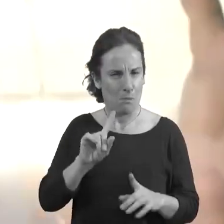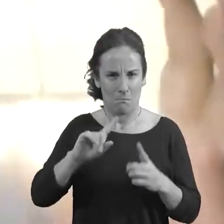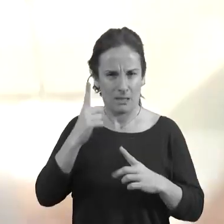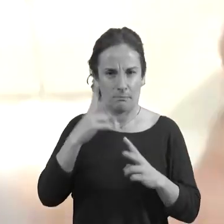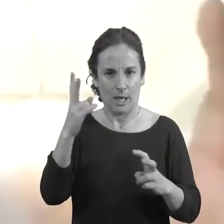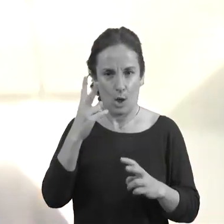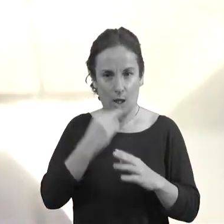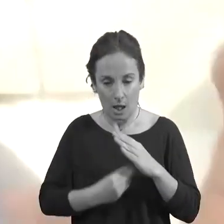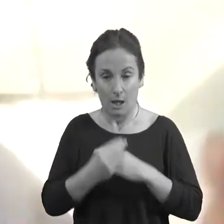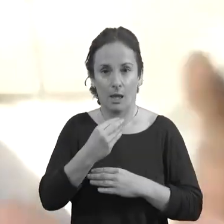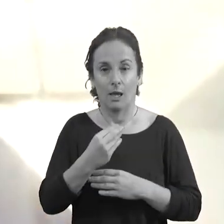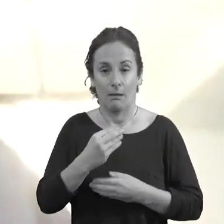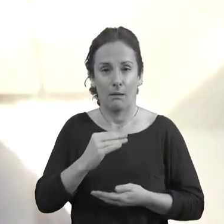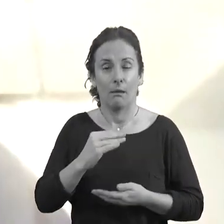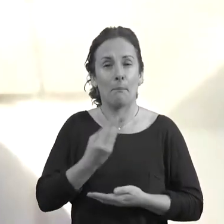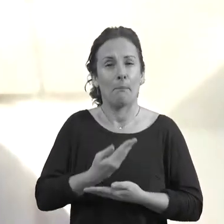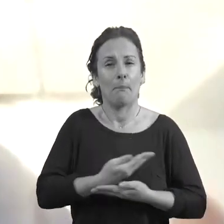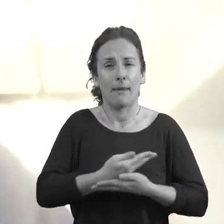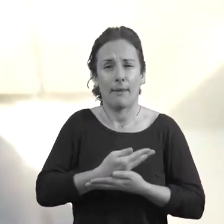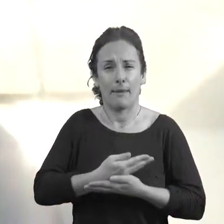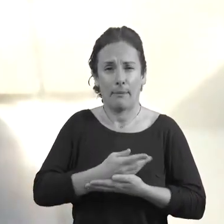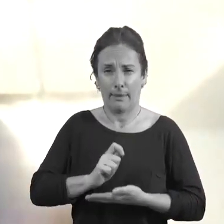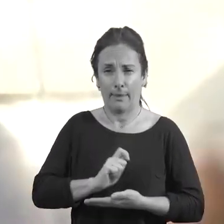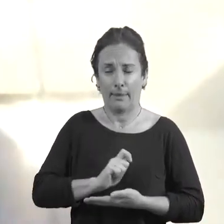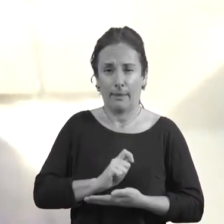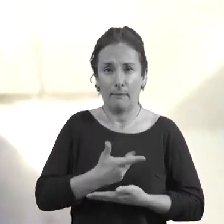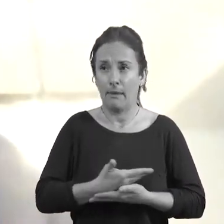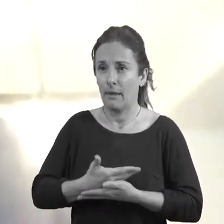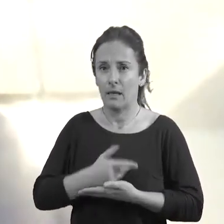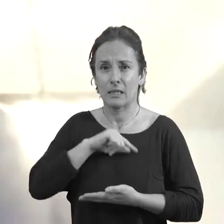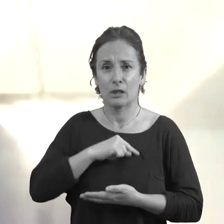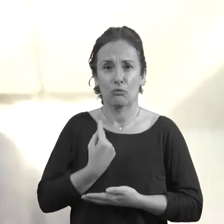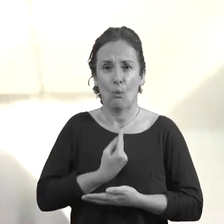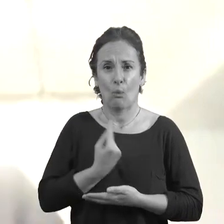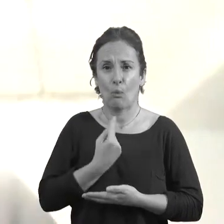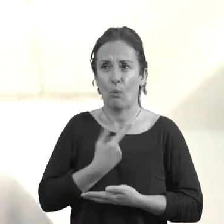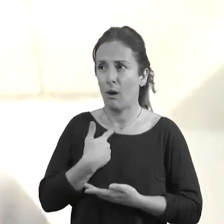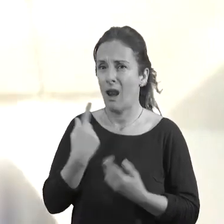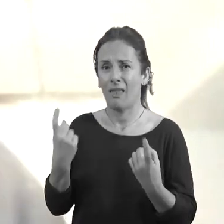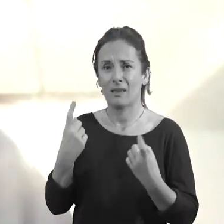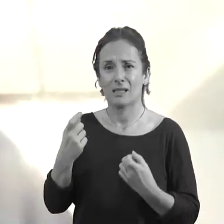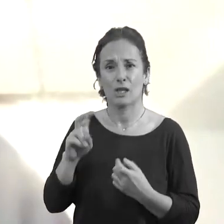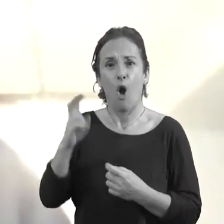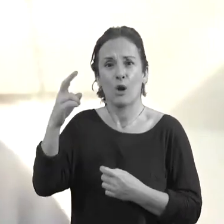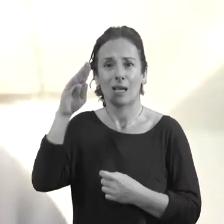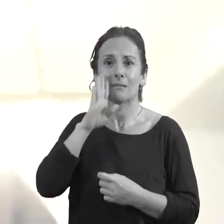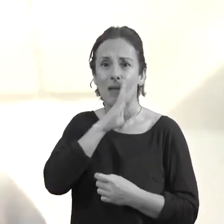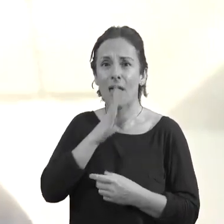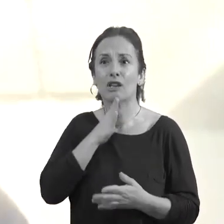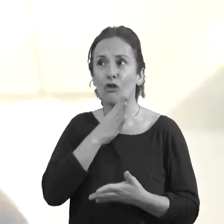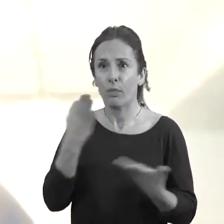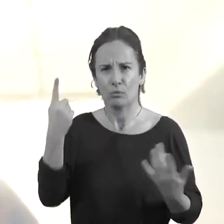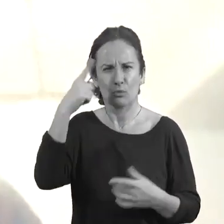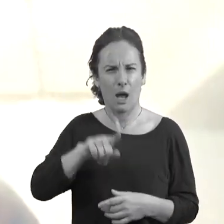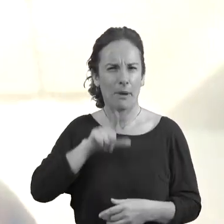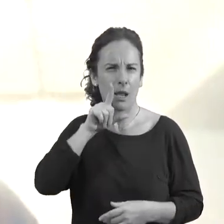como necesitamos conocer a otras madres. ¿Dónde están esas otras lesbianas que también tienen hijos? Porque existir existen, pero están,